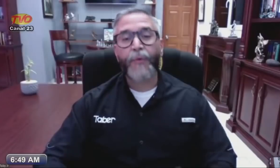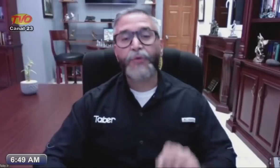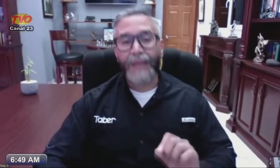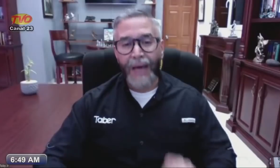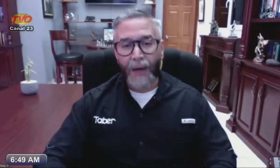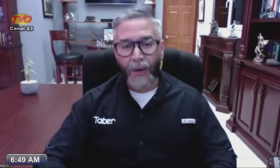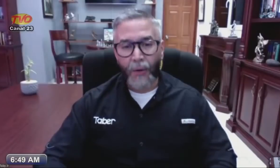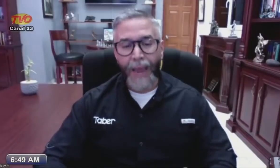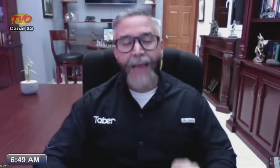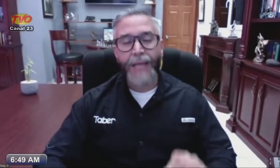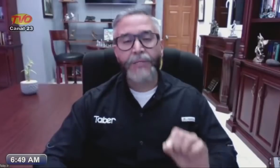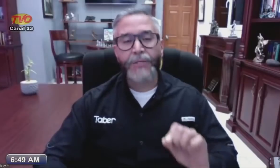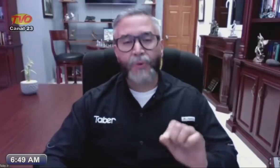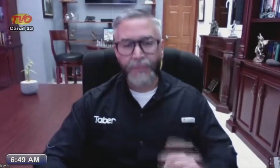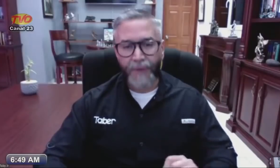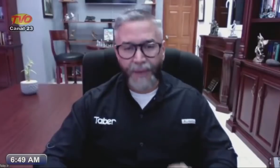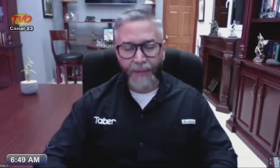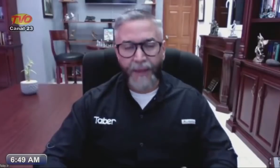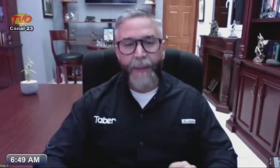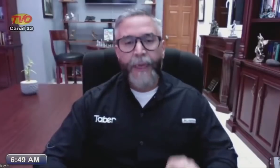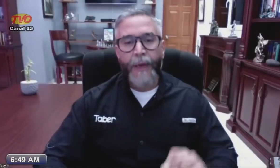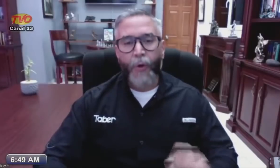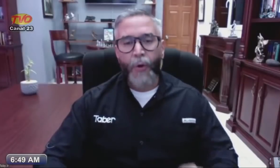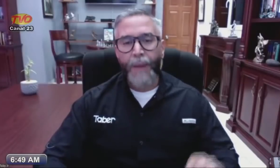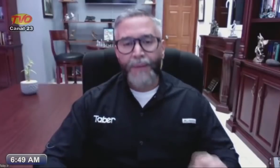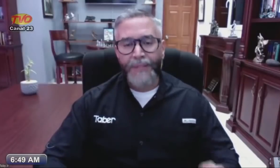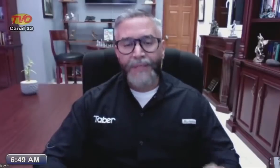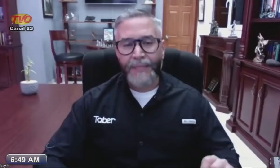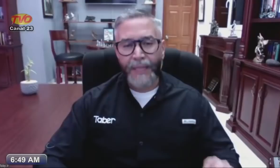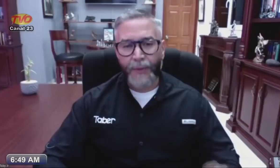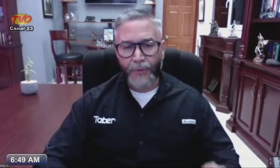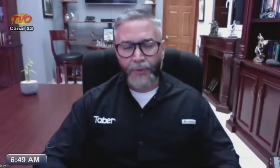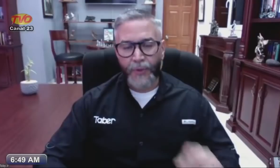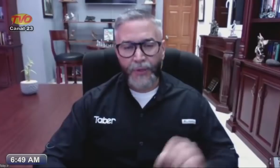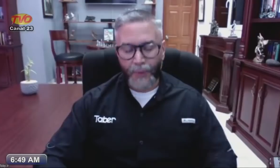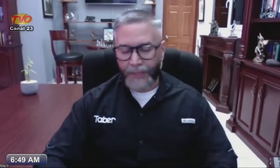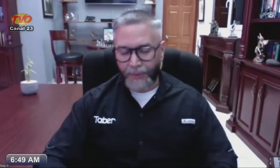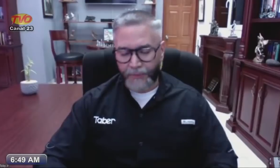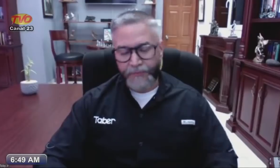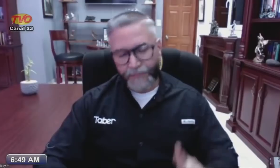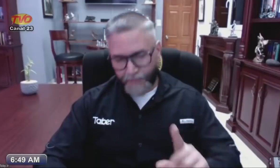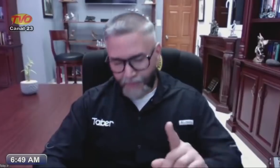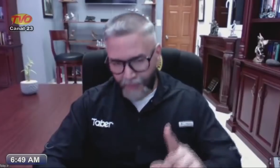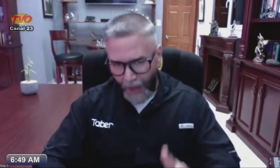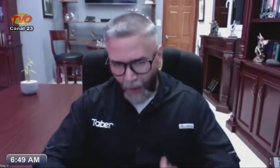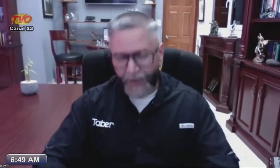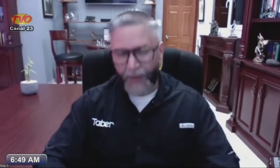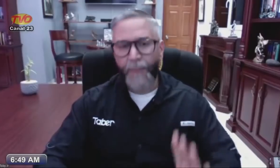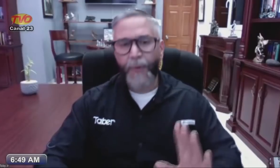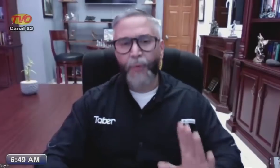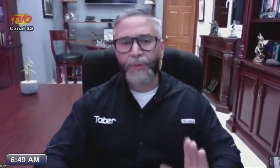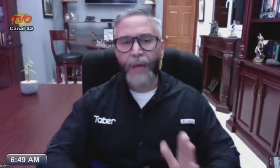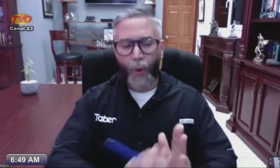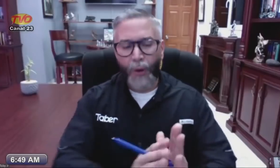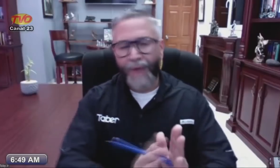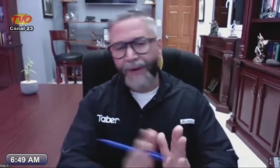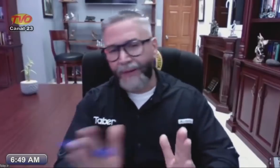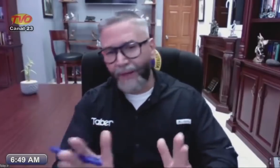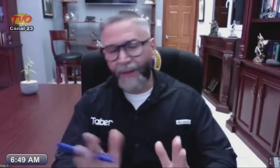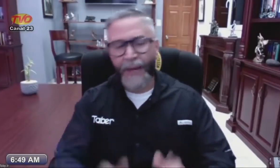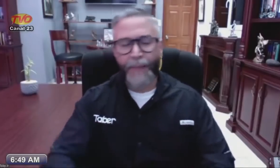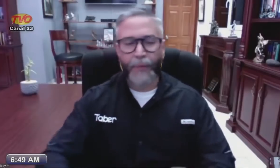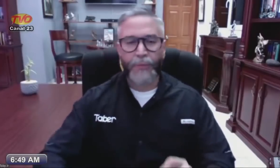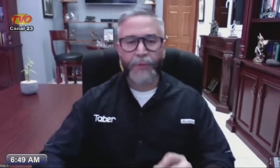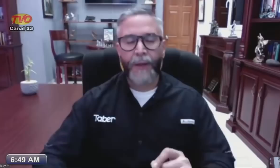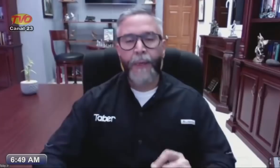debemos llenar exclusívamente con la presencia de nuestros ingresos cristo ahora viene una pregunta o una